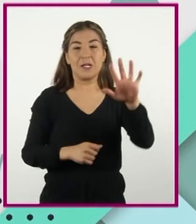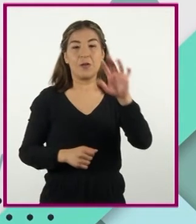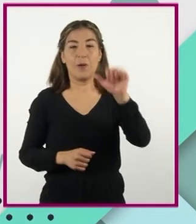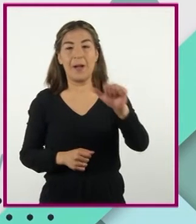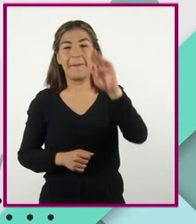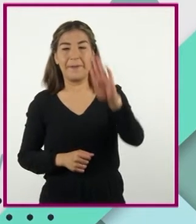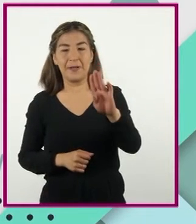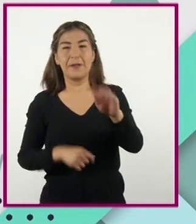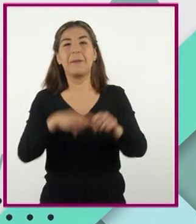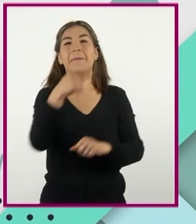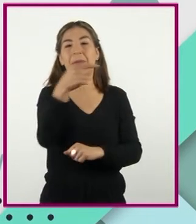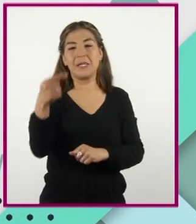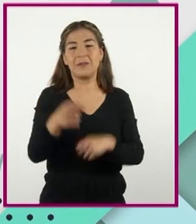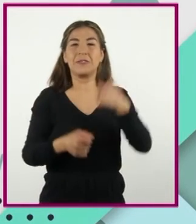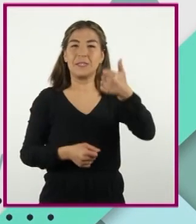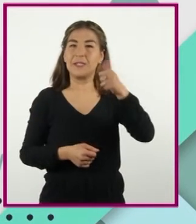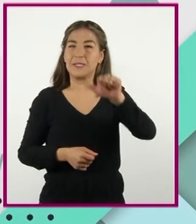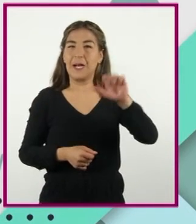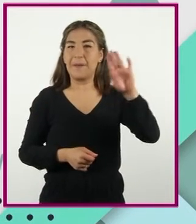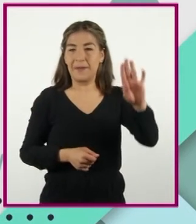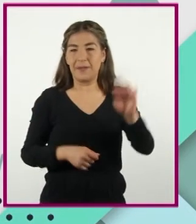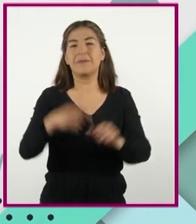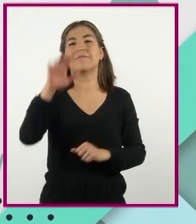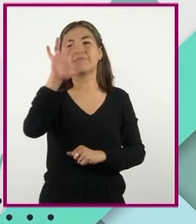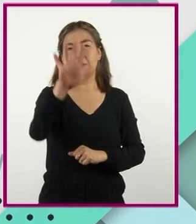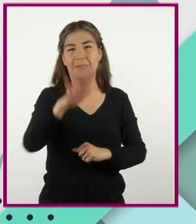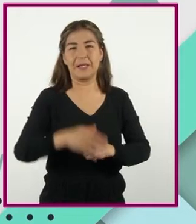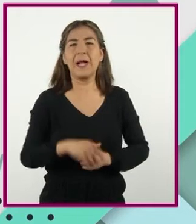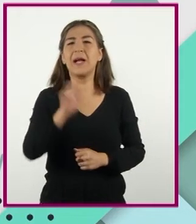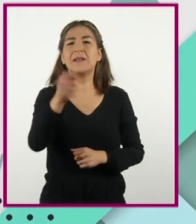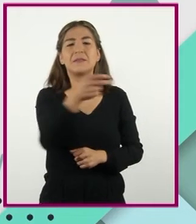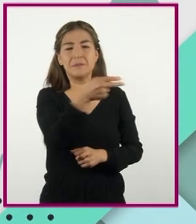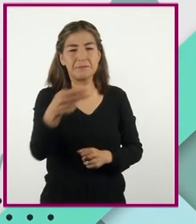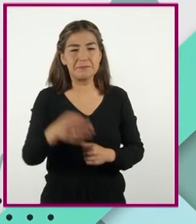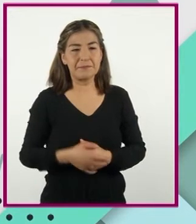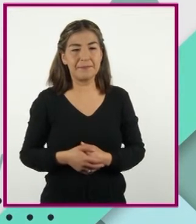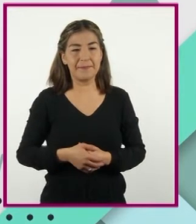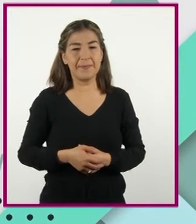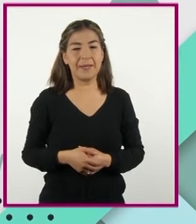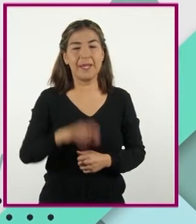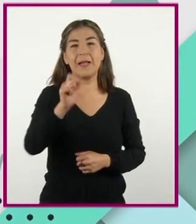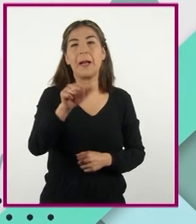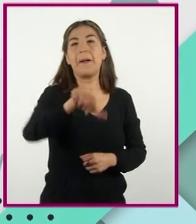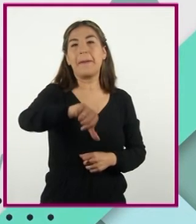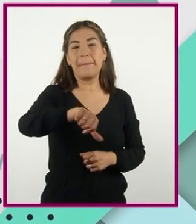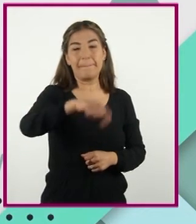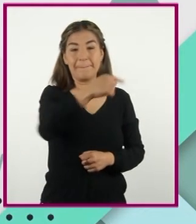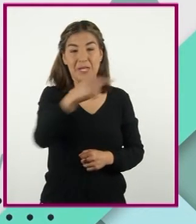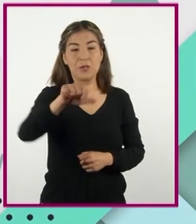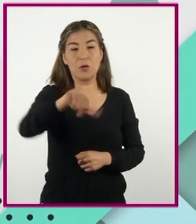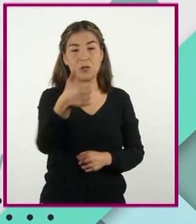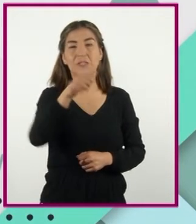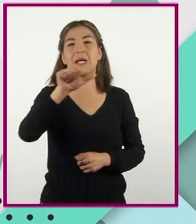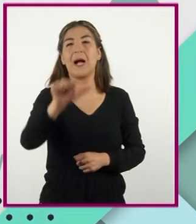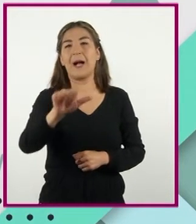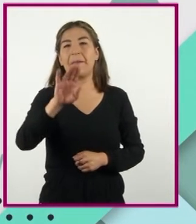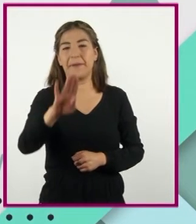quinta menos 6ab a la quinta es igual a menos 11ab a la